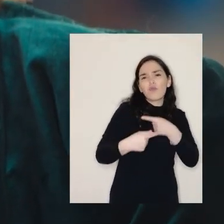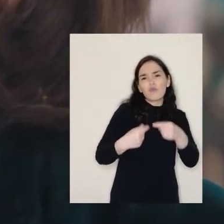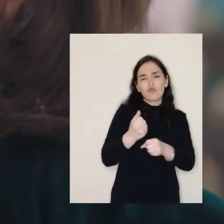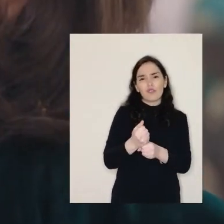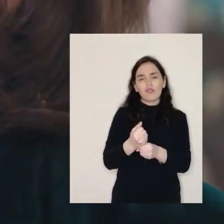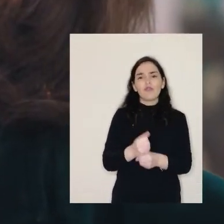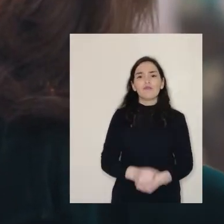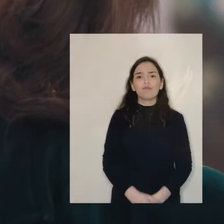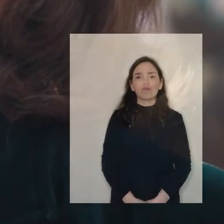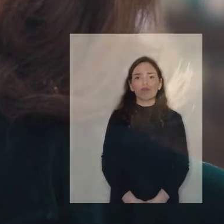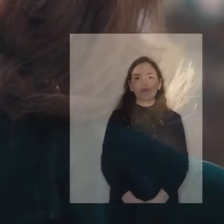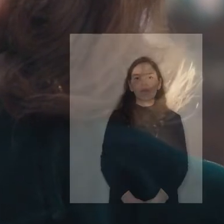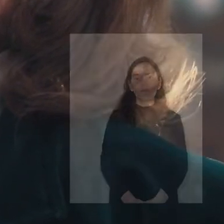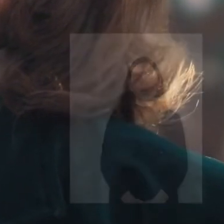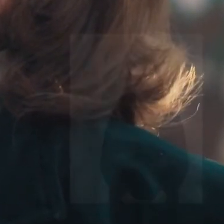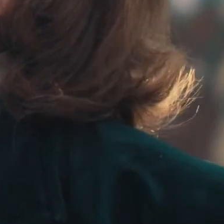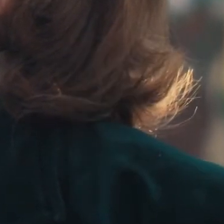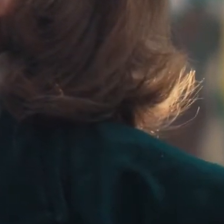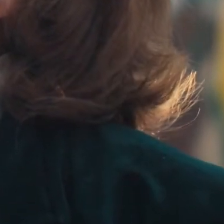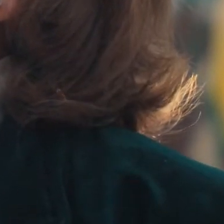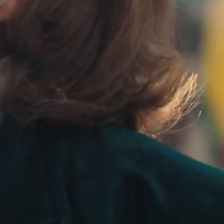años.